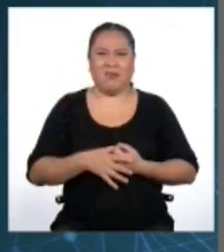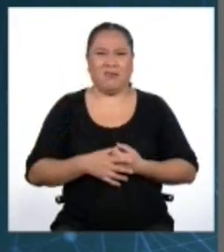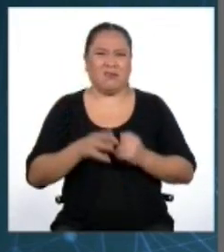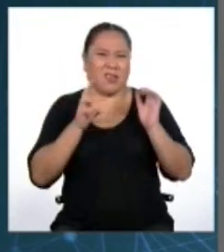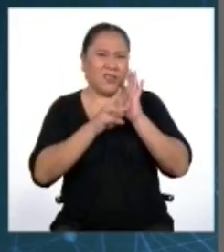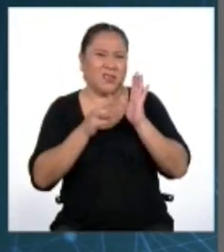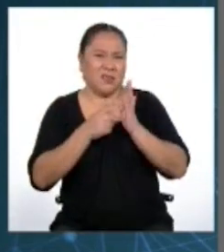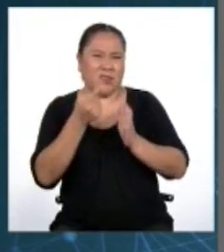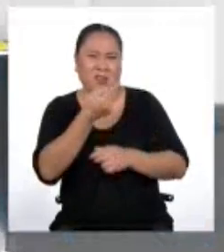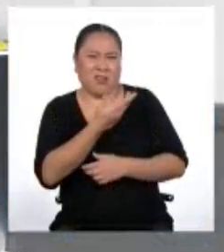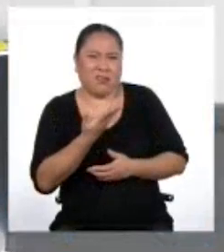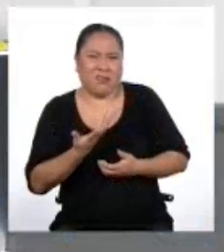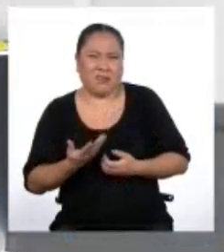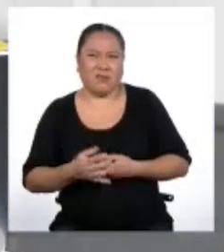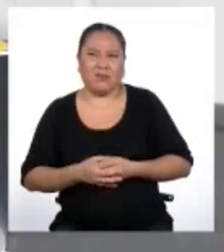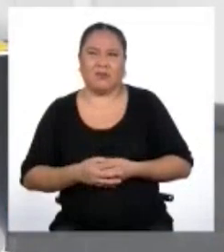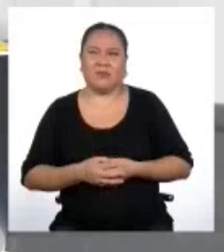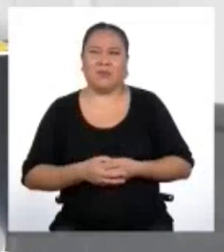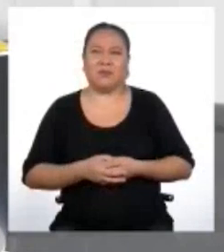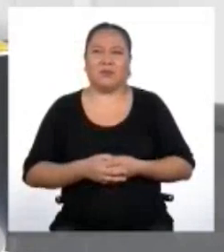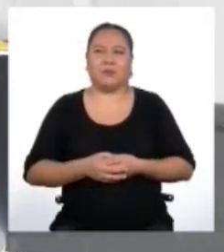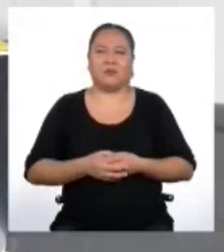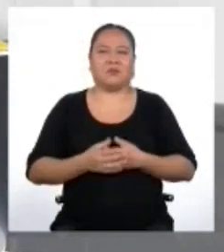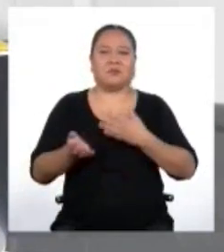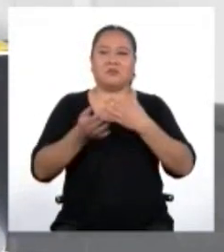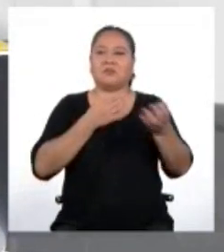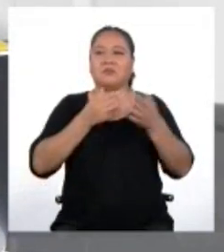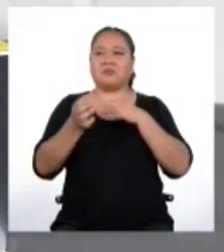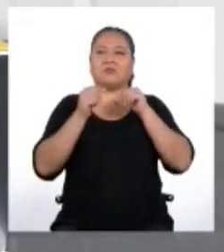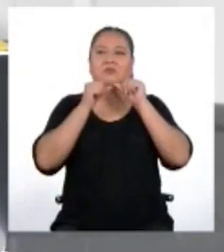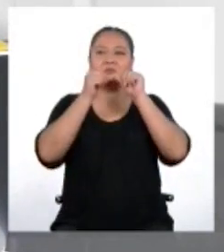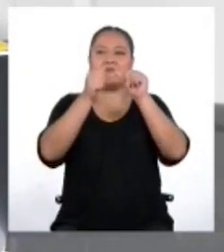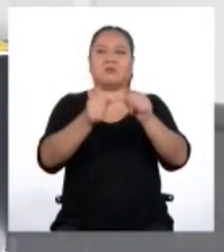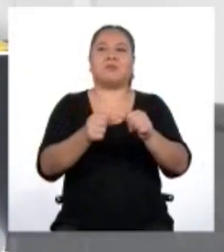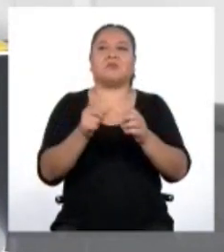querido decir mi horóscopo? No importa, voy a seguir leyendo.